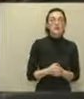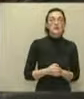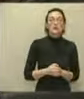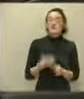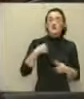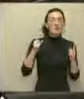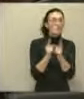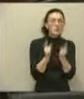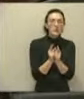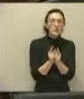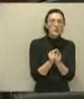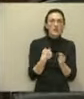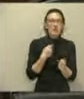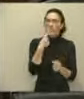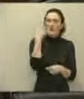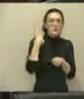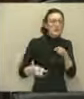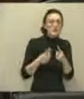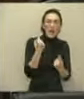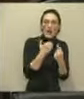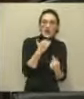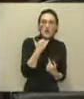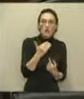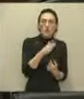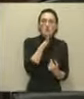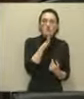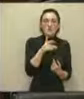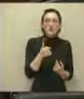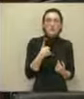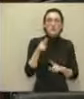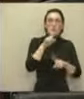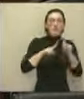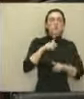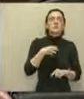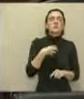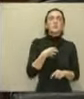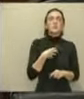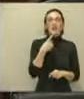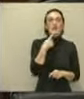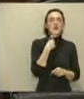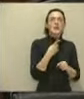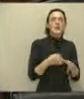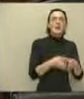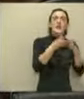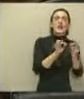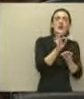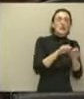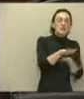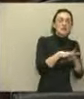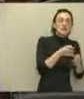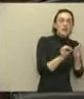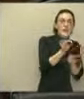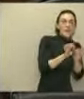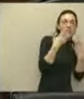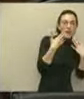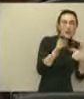Seré breve, pero hay que decir alguna cosa. Y es que yo creo que el problema no puede ser que haya estaciones de medición del aire. El problema